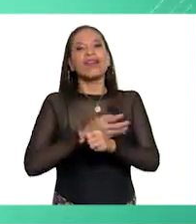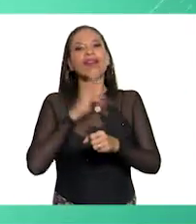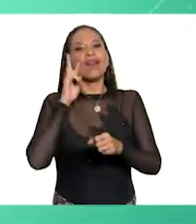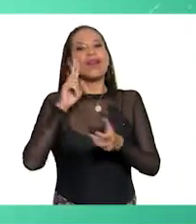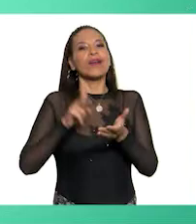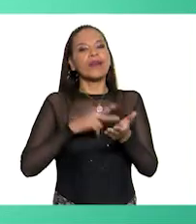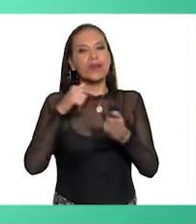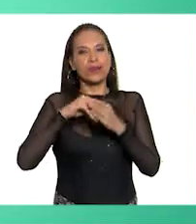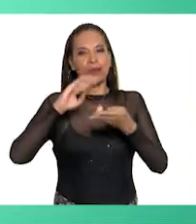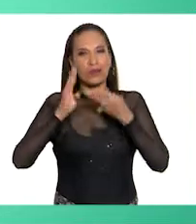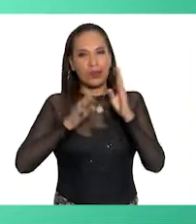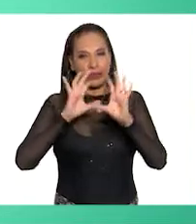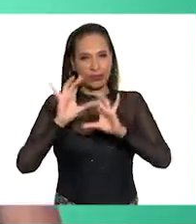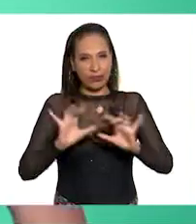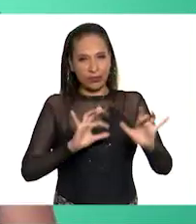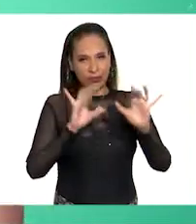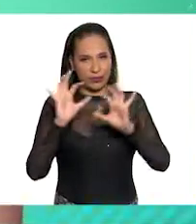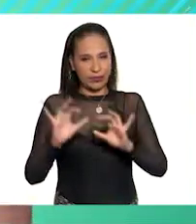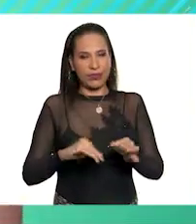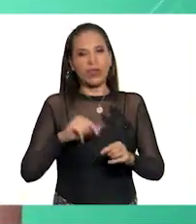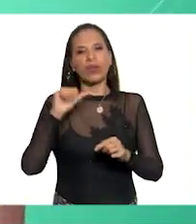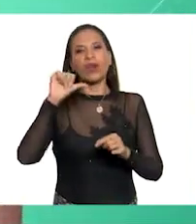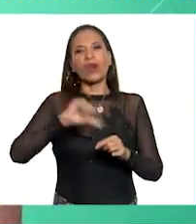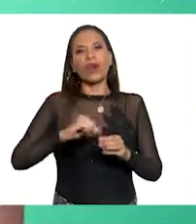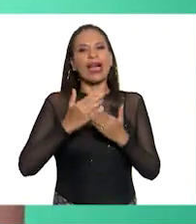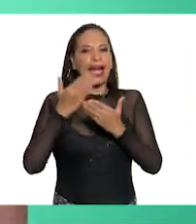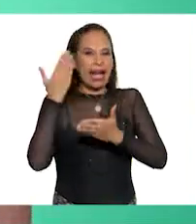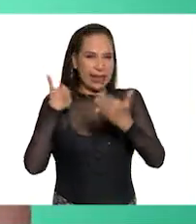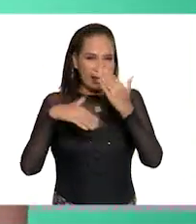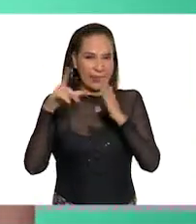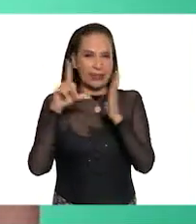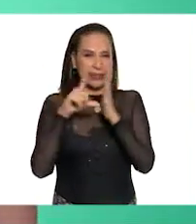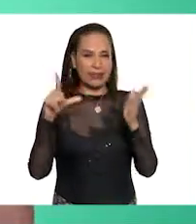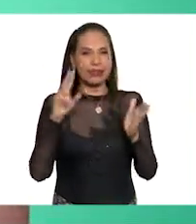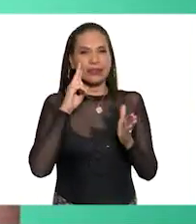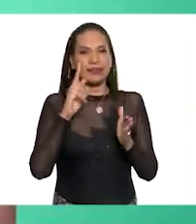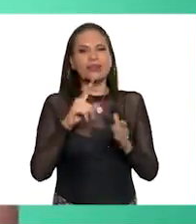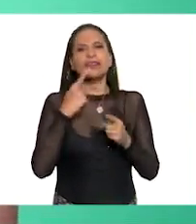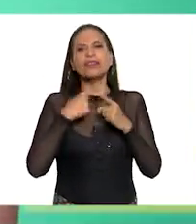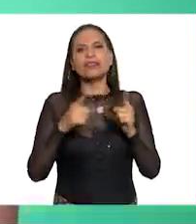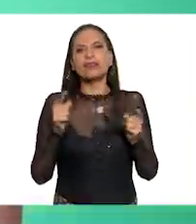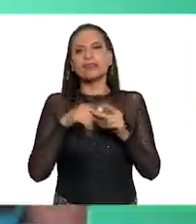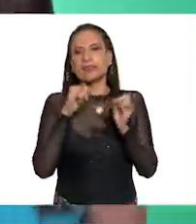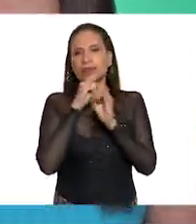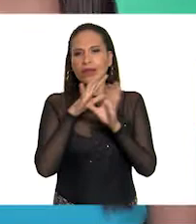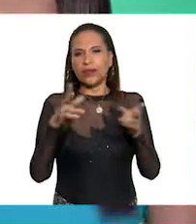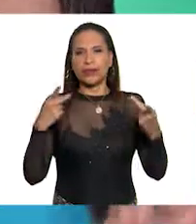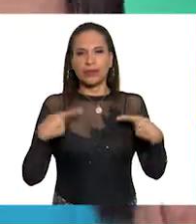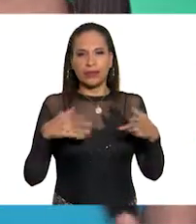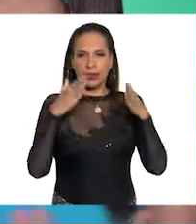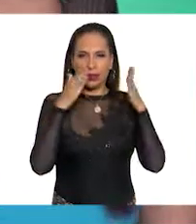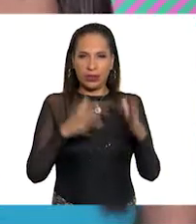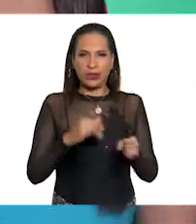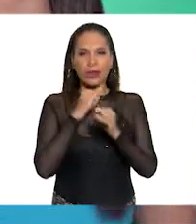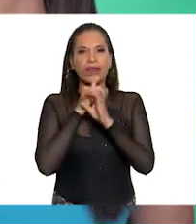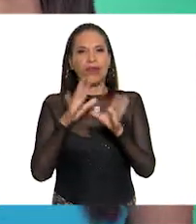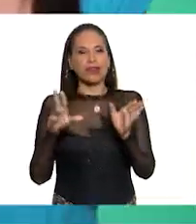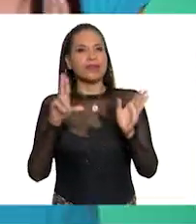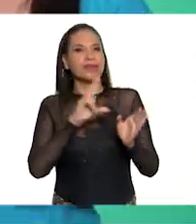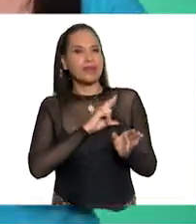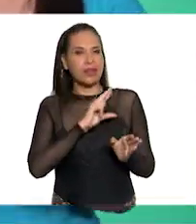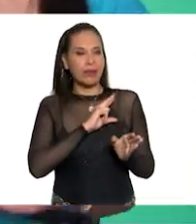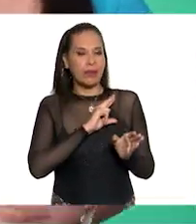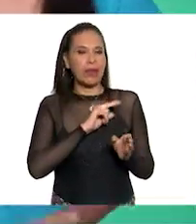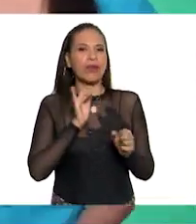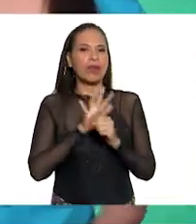más del mundo de la programación. En la lección anterior descubrieron la diferencia entre la información personal y la información privada,